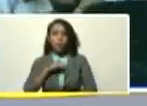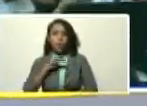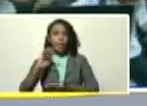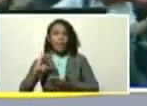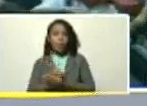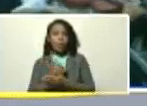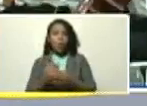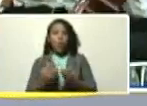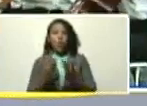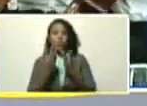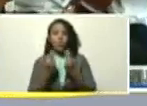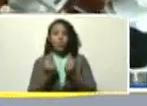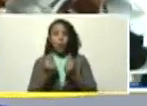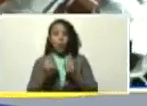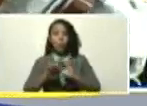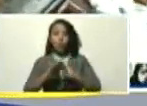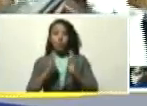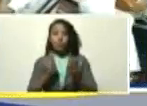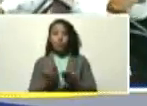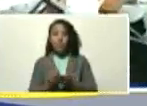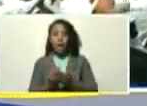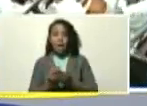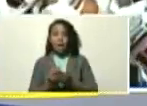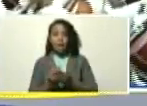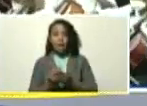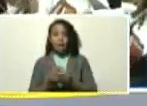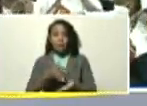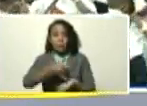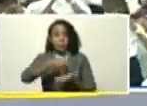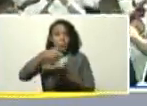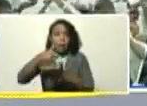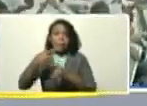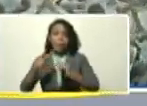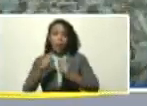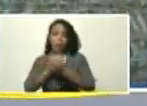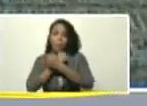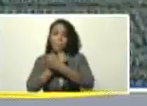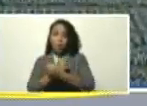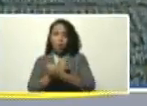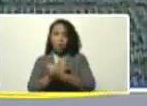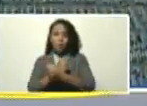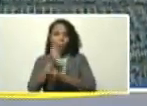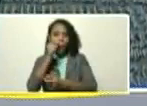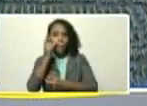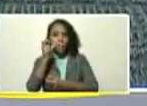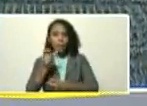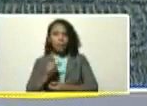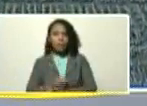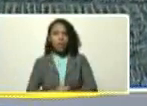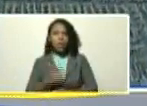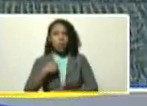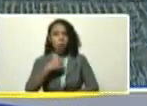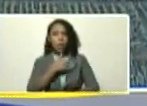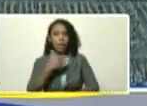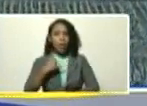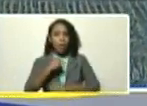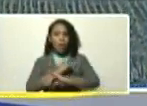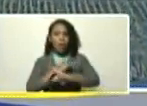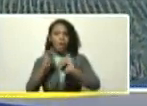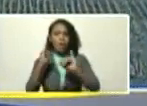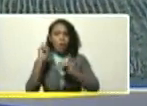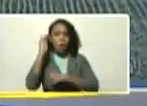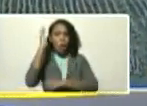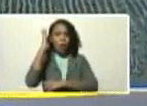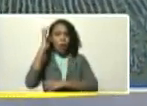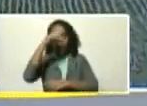récord mundial, un récord Guinness, pero con amor, con Tchaikovsky. Yo quiero despedir esta jornada